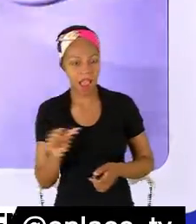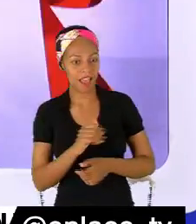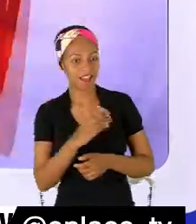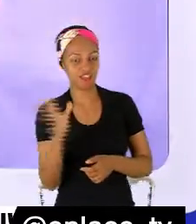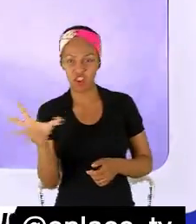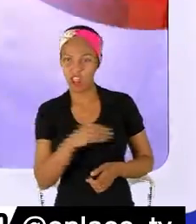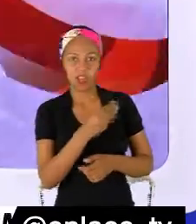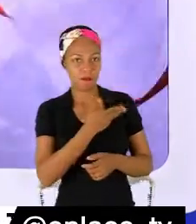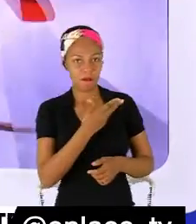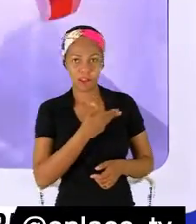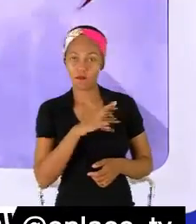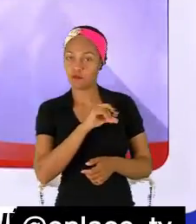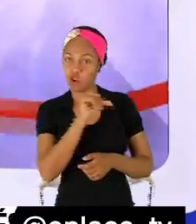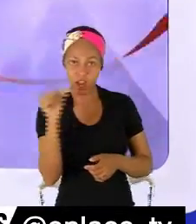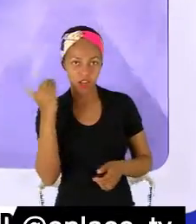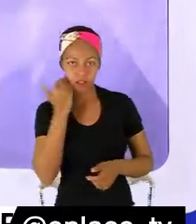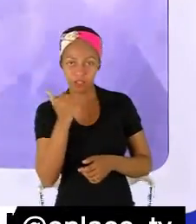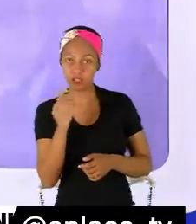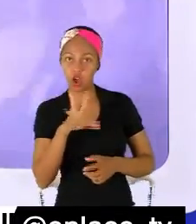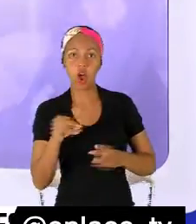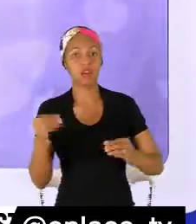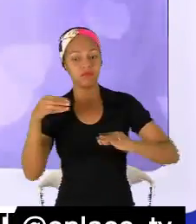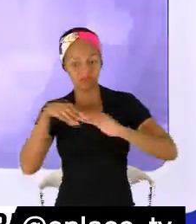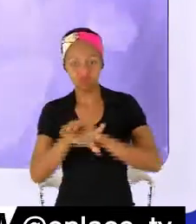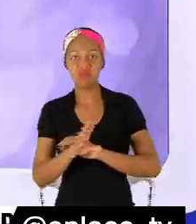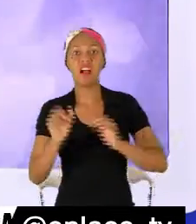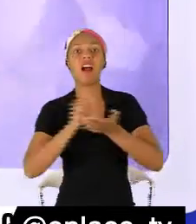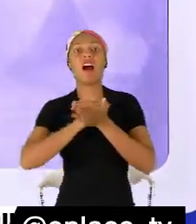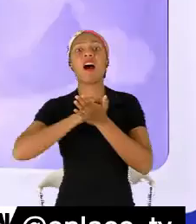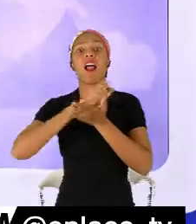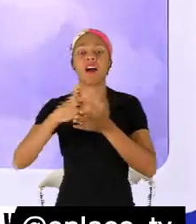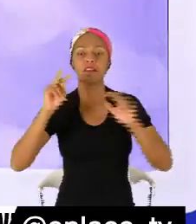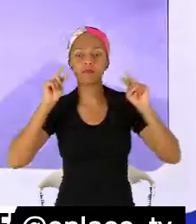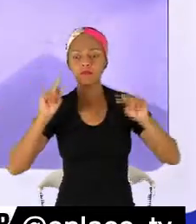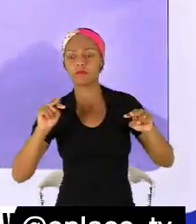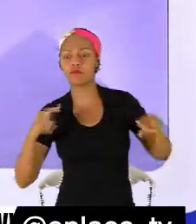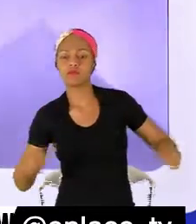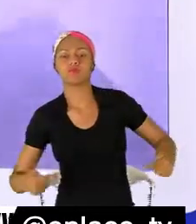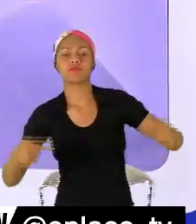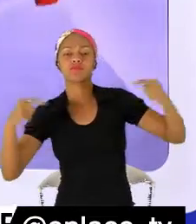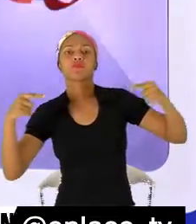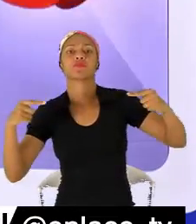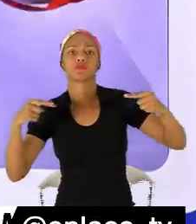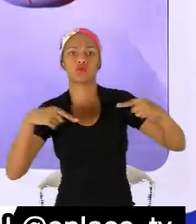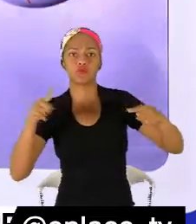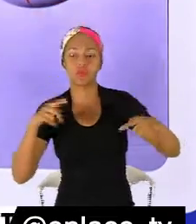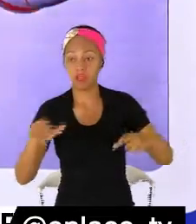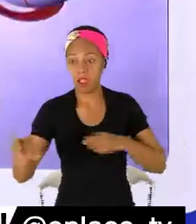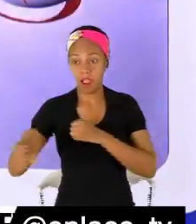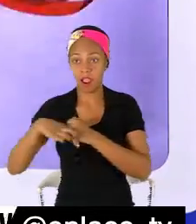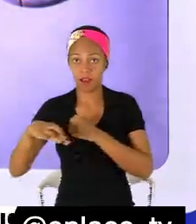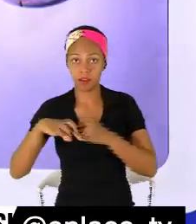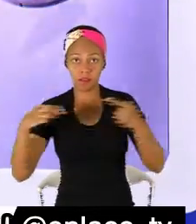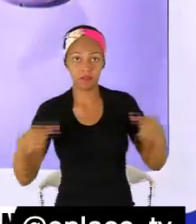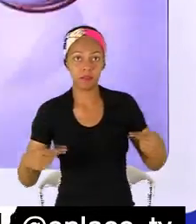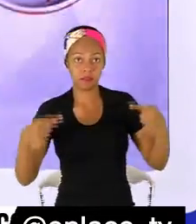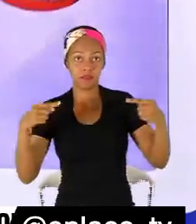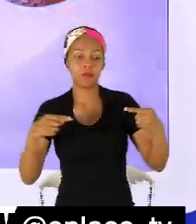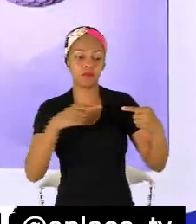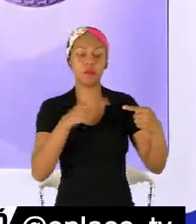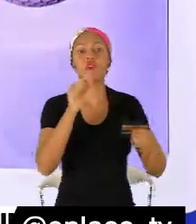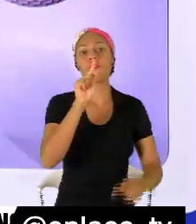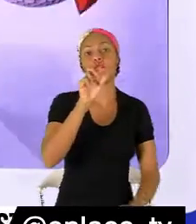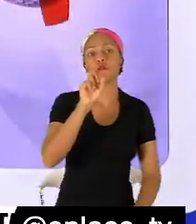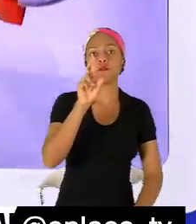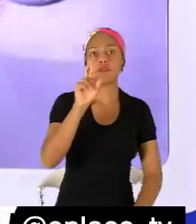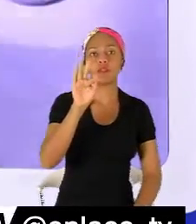Barranca Bermeja podrán ingresar totalmente gratis a observar el partido de la fecha número 20 entre Alianza Petrolera y el equipo Fortaleza.